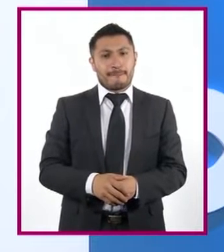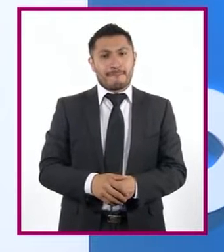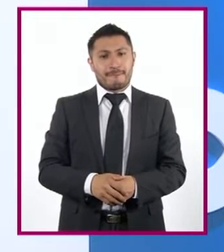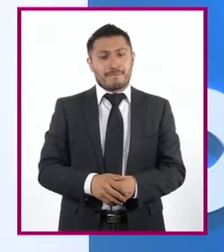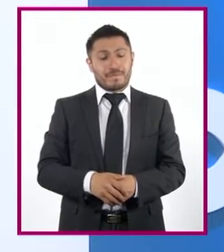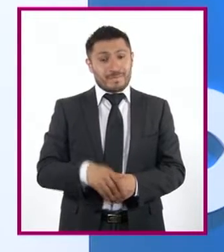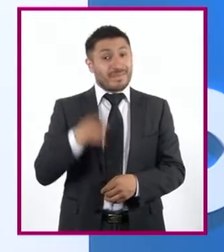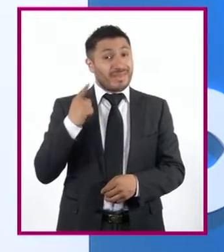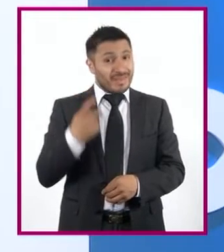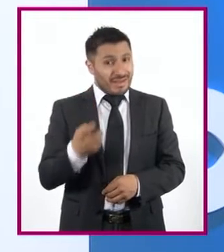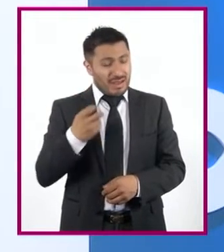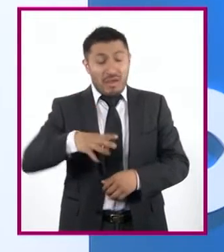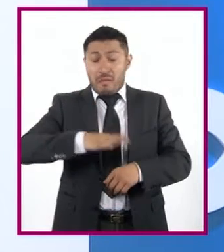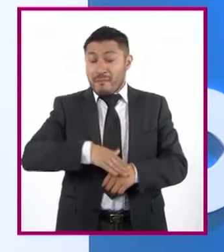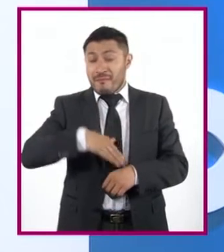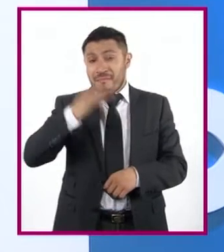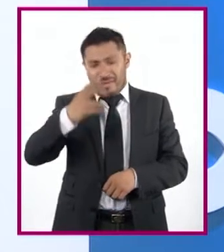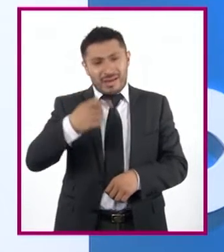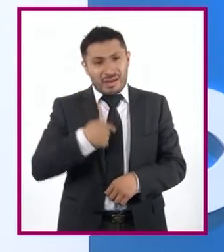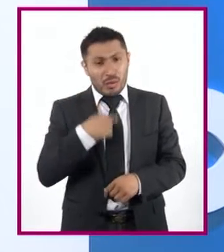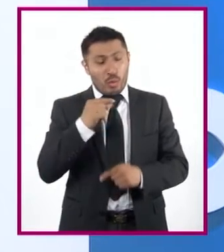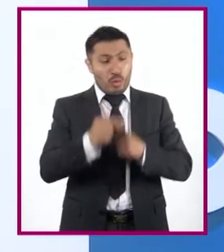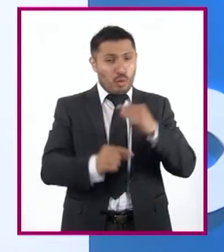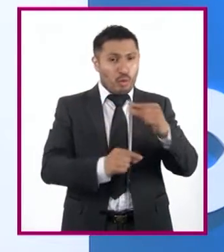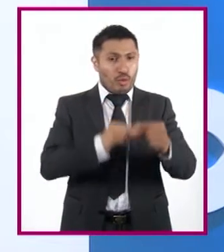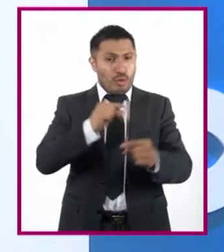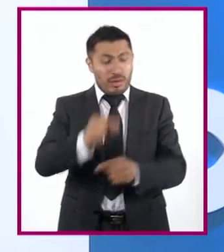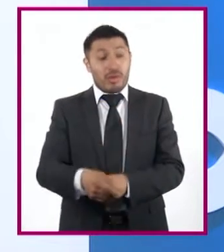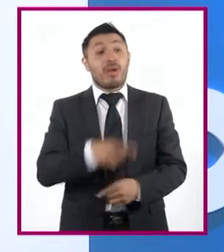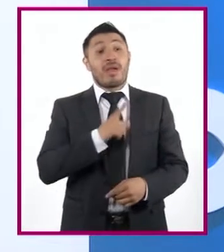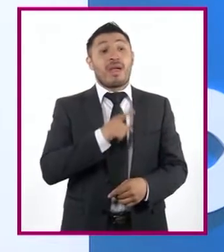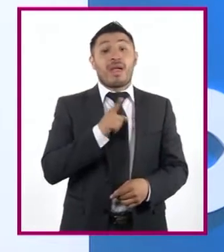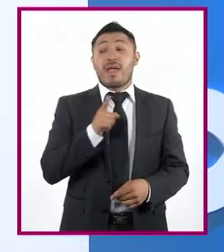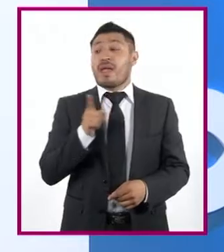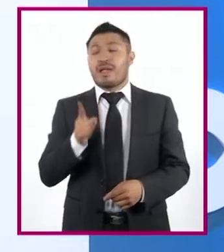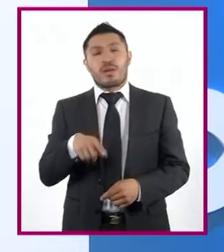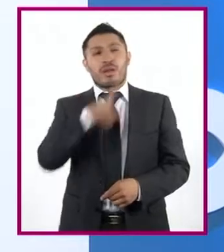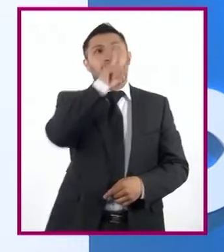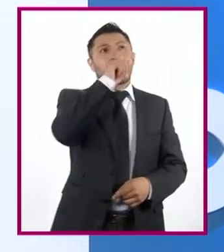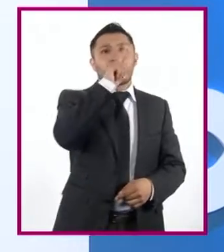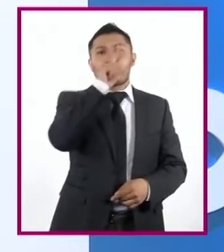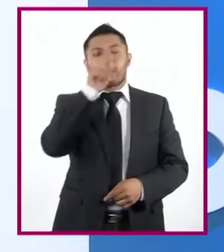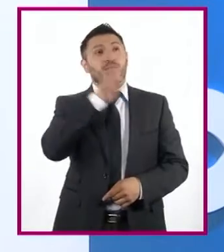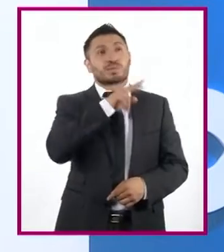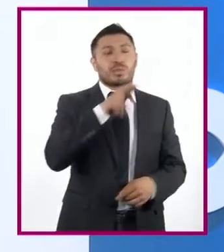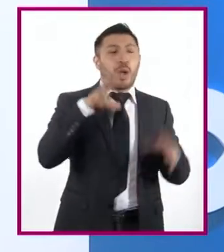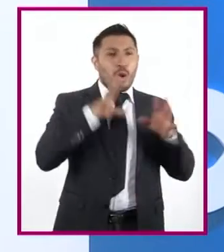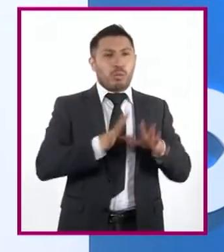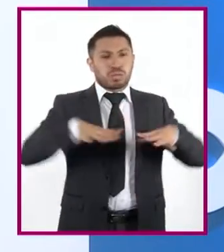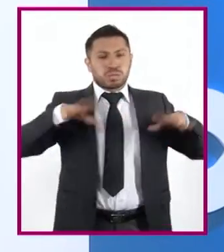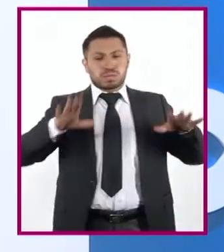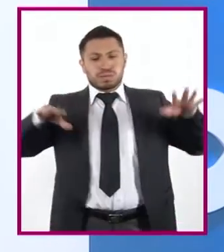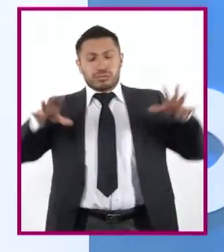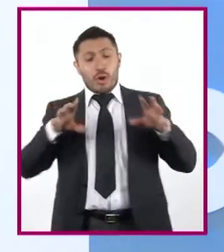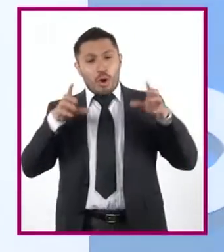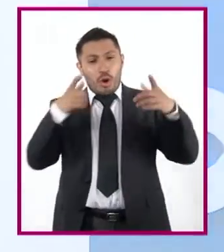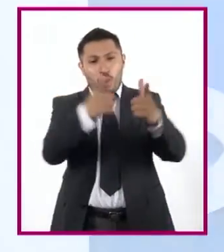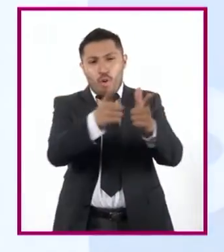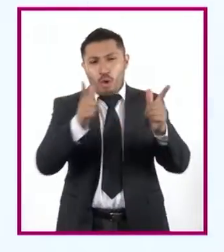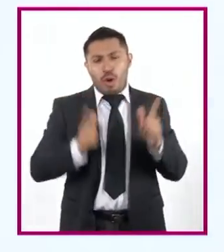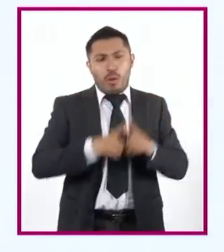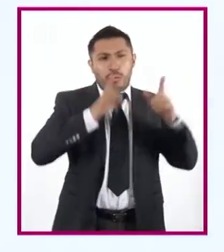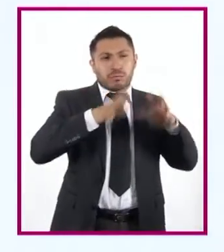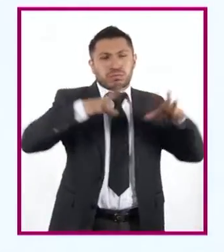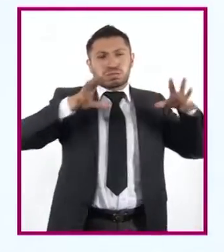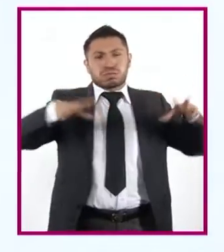No contento con eso, pasé a ejercitarme contando además los pájaros cuando en bandadas volaban por el cielo.